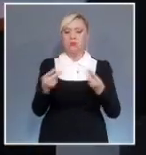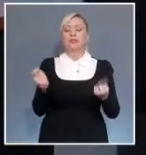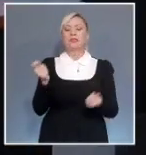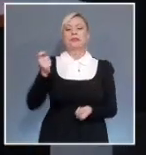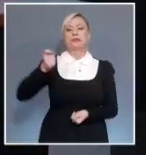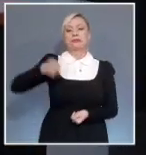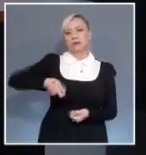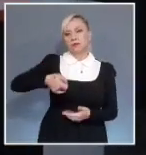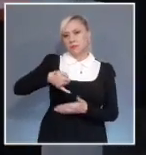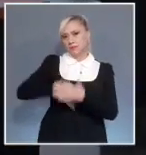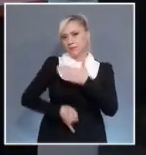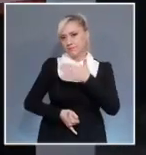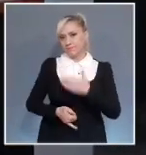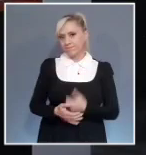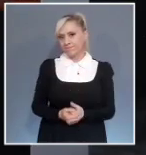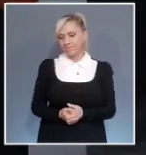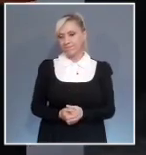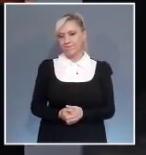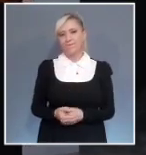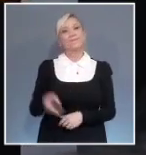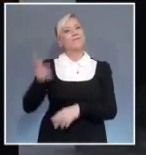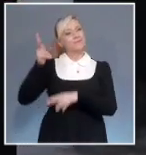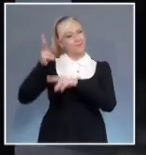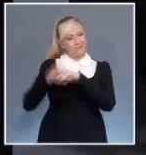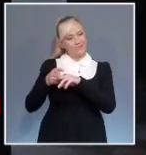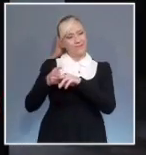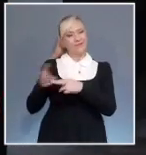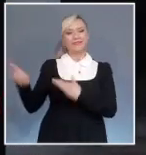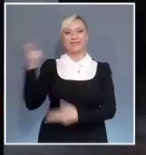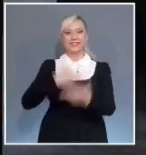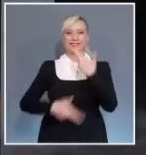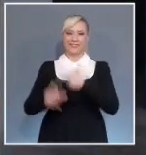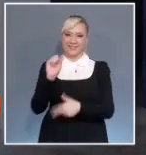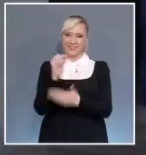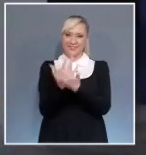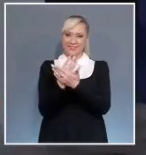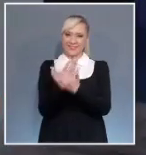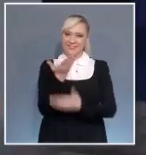Vámonos a una pausa e inmediatamente estamos de regreso.